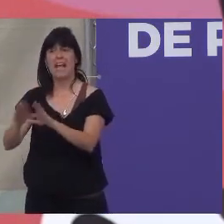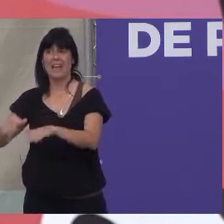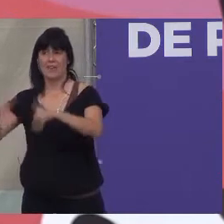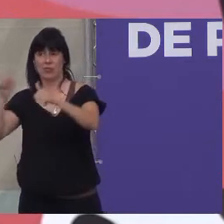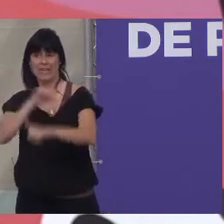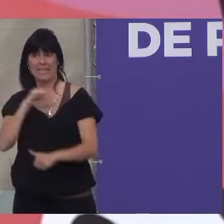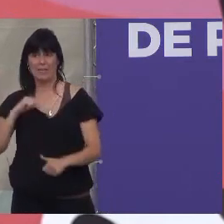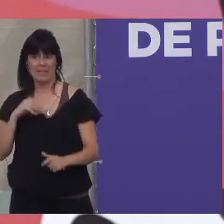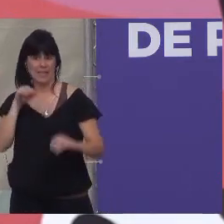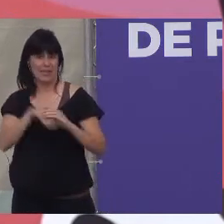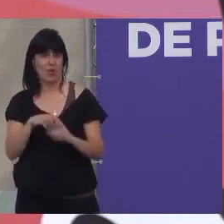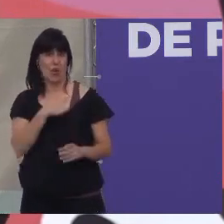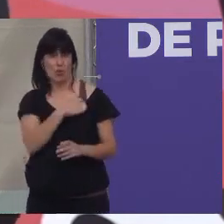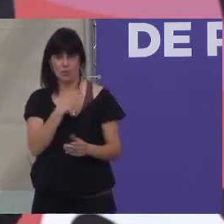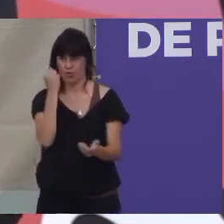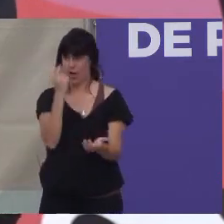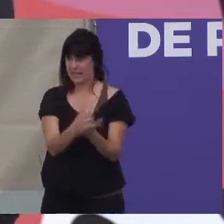independiente a la Comisión de Garantías.